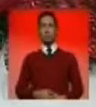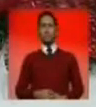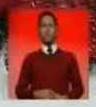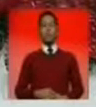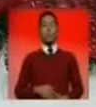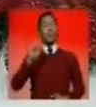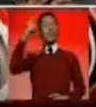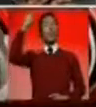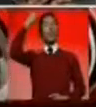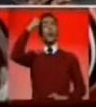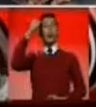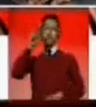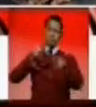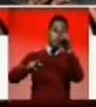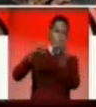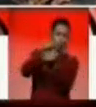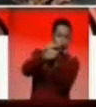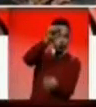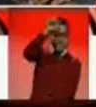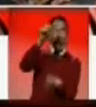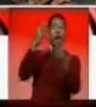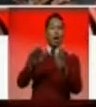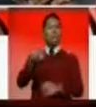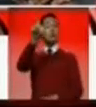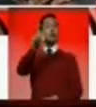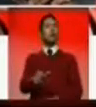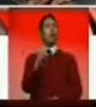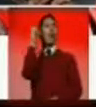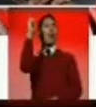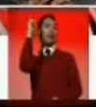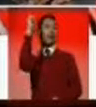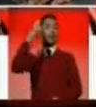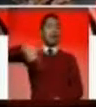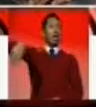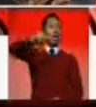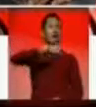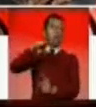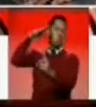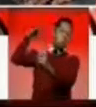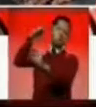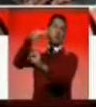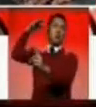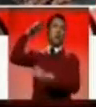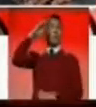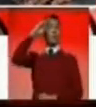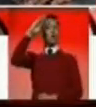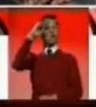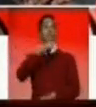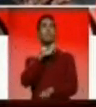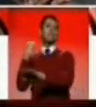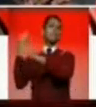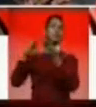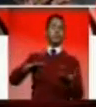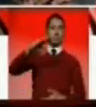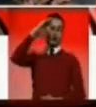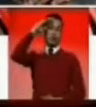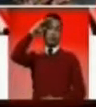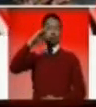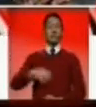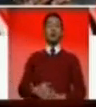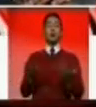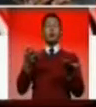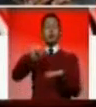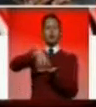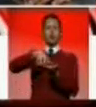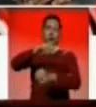Y el gobierno identificó a quienes lideraron el ataque en el que murió un policía este día miércoles en la provincia de Morona, Santiago. Por su parte, la